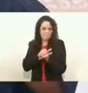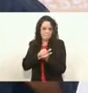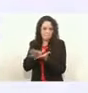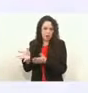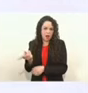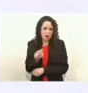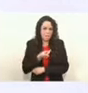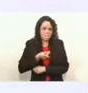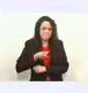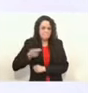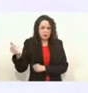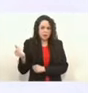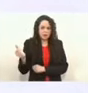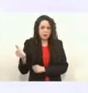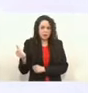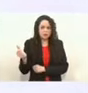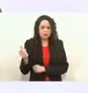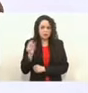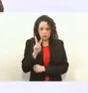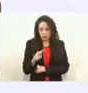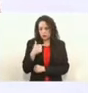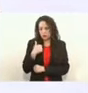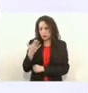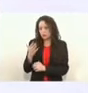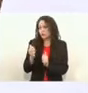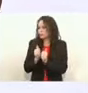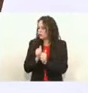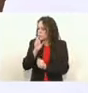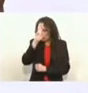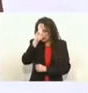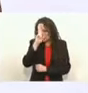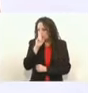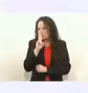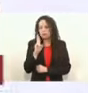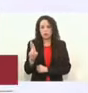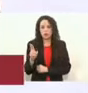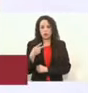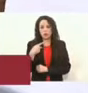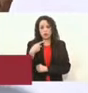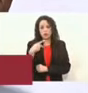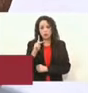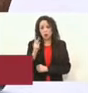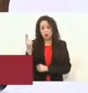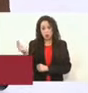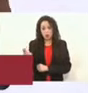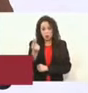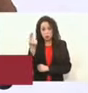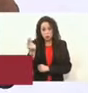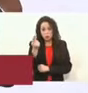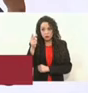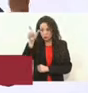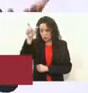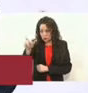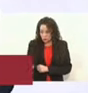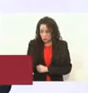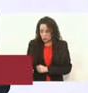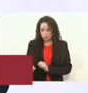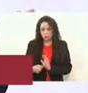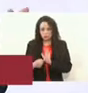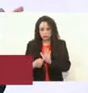Lo hacemos con el mayor respeto, pero con esa madurez que nos ha mostrado